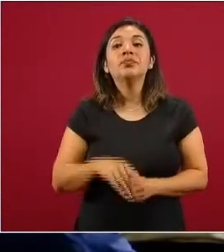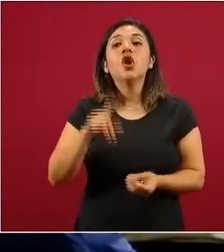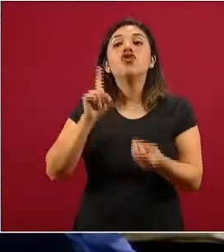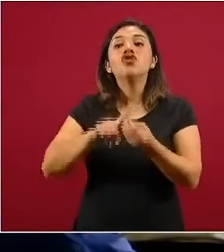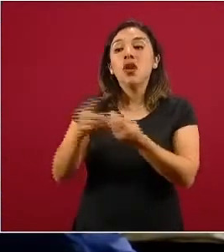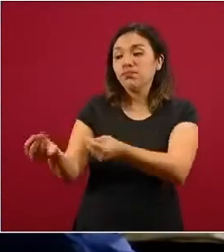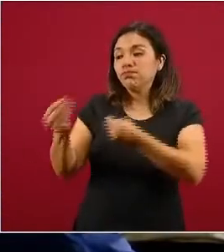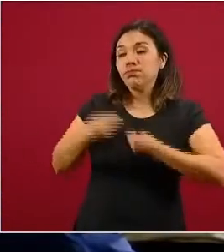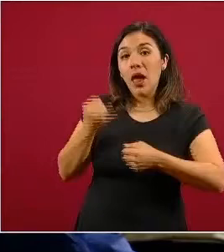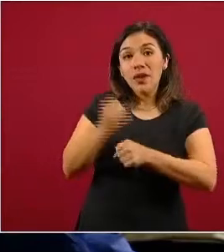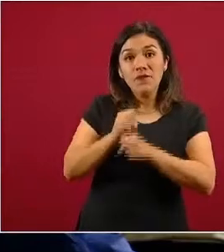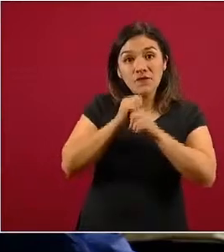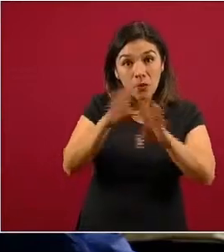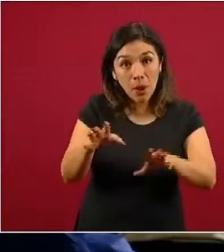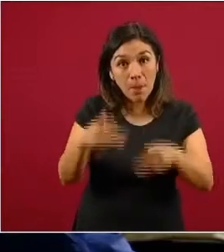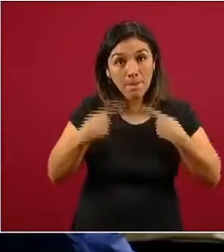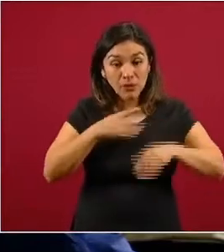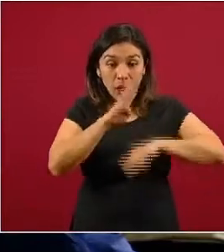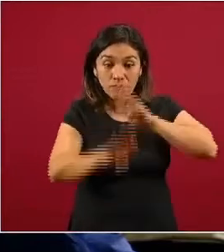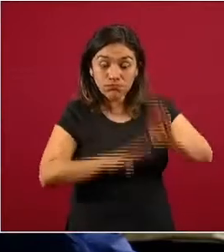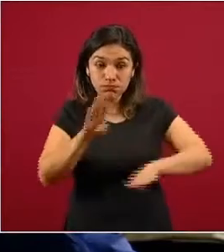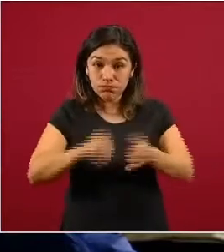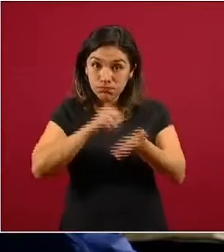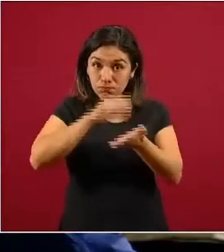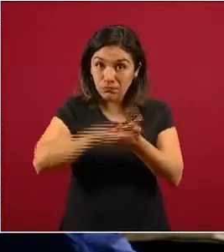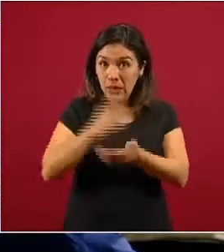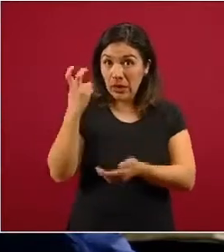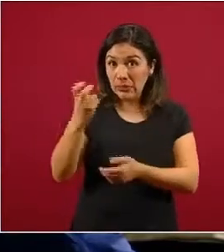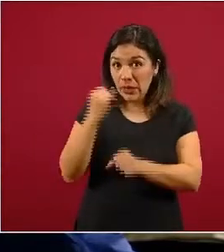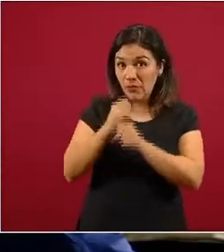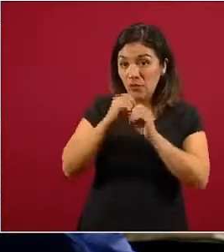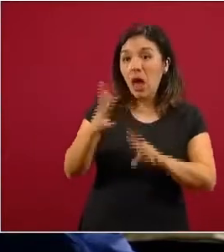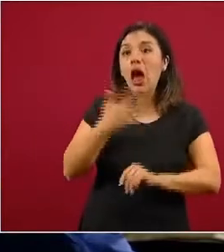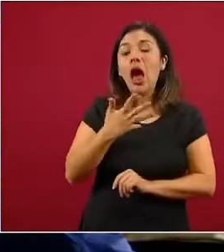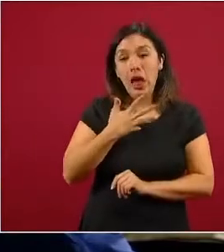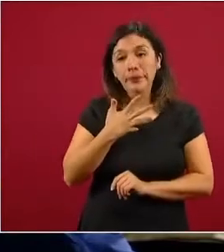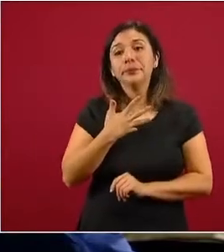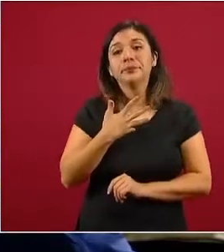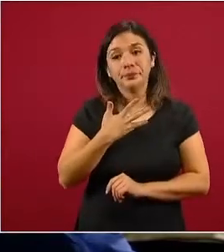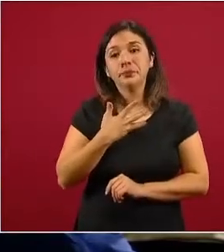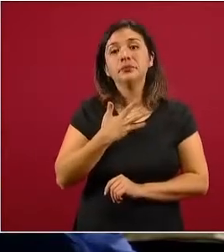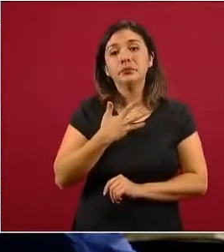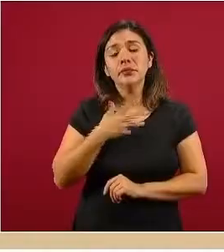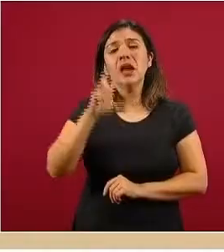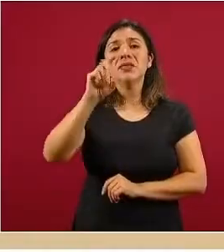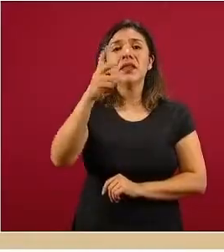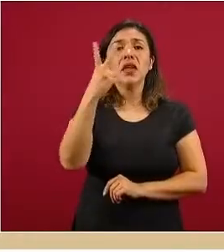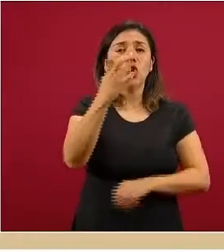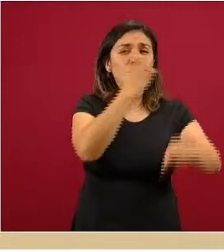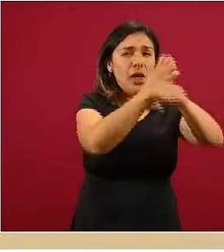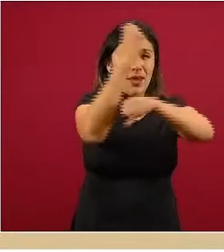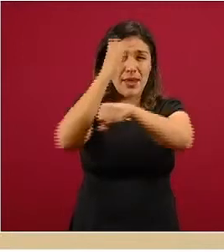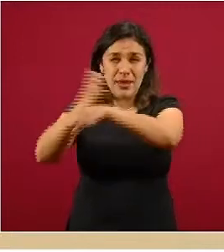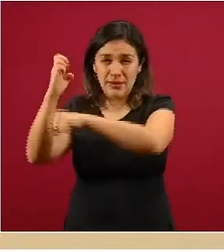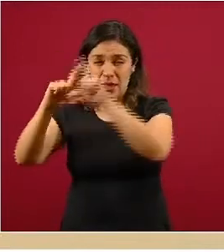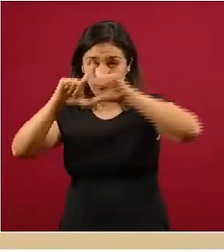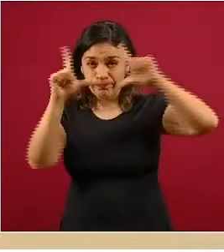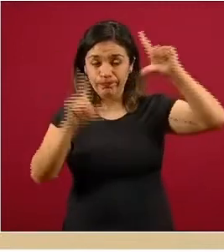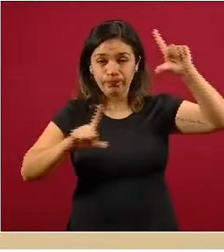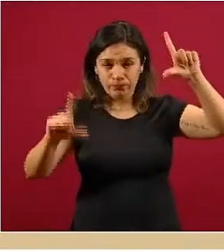contribuye importantemente a este exceso de mortalidad, pero hay muchas otras posibilidades. Hay defunciones que se pueden estar